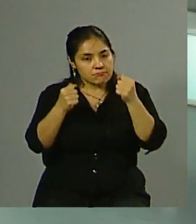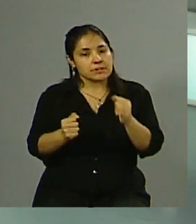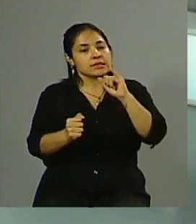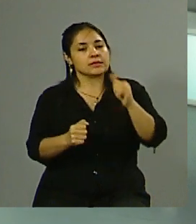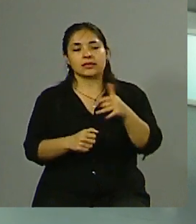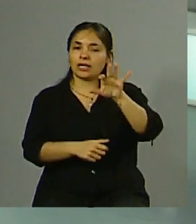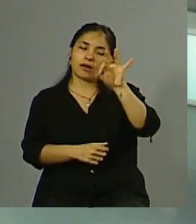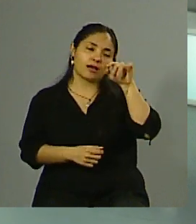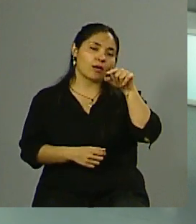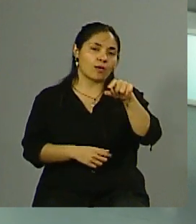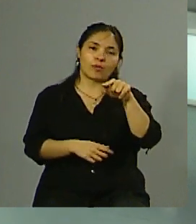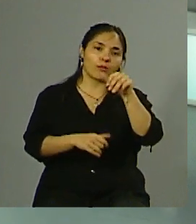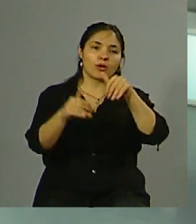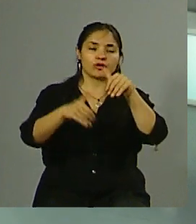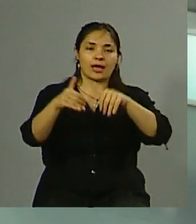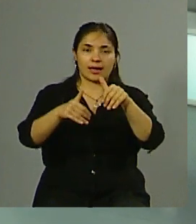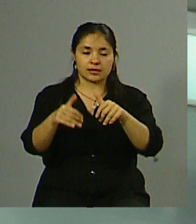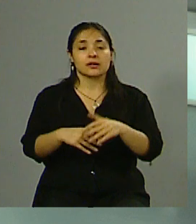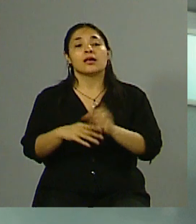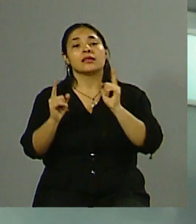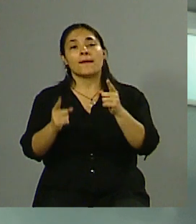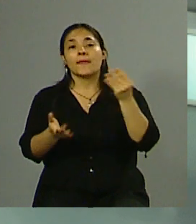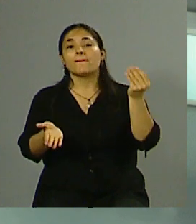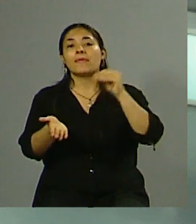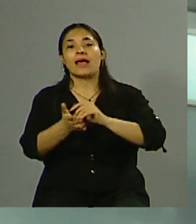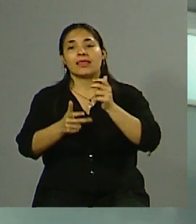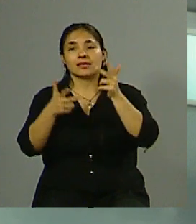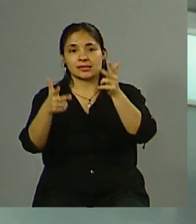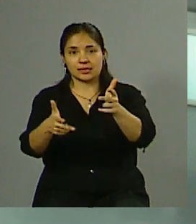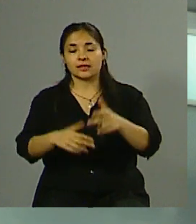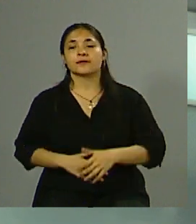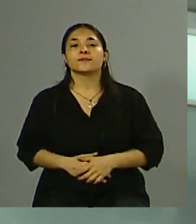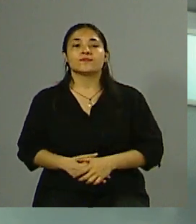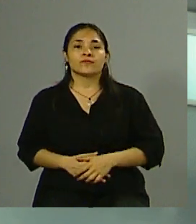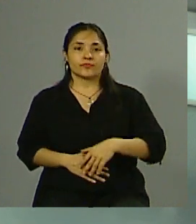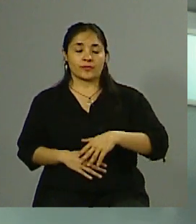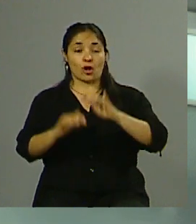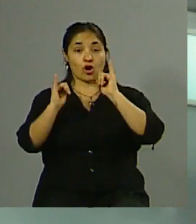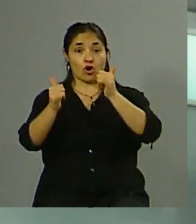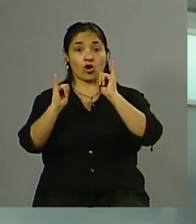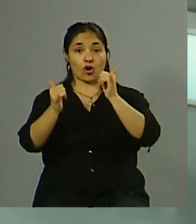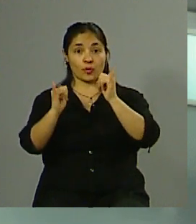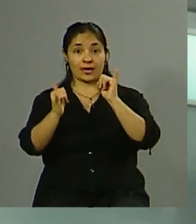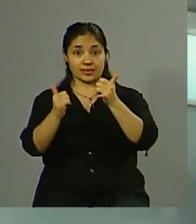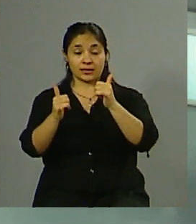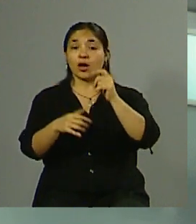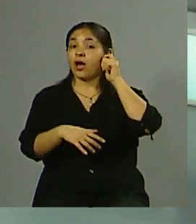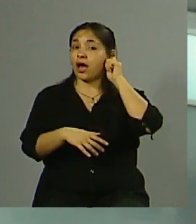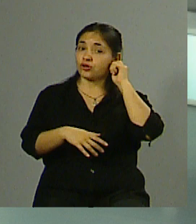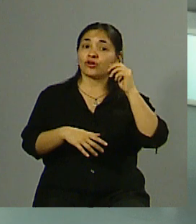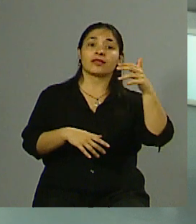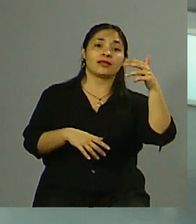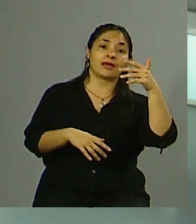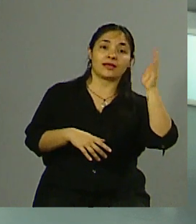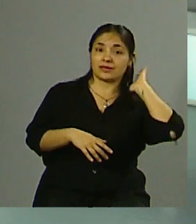puede votar. Y quería con esto agregar que en los adolescentes, digo adolescentes y jóvenes de entre 16 y